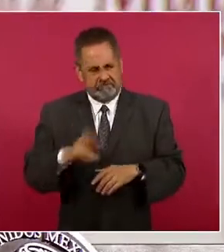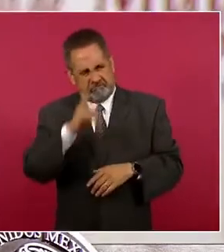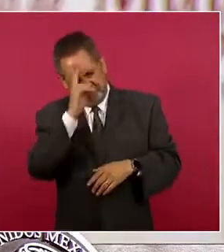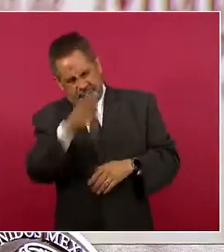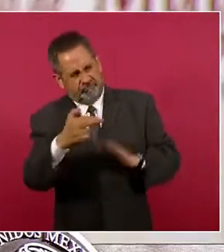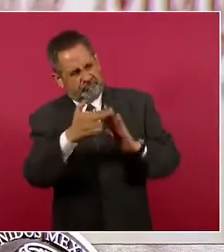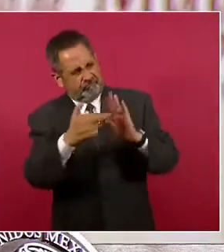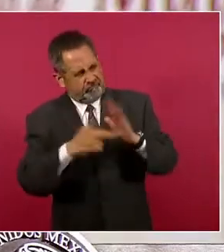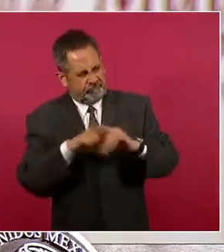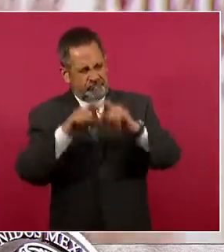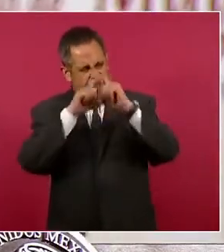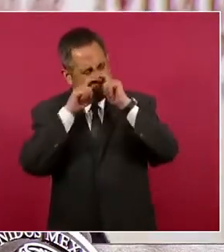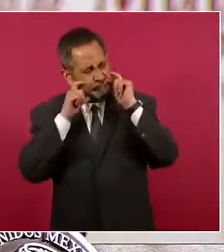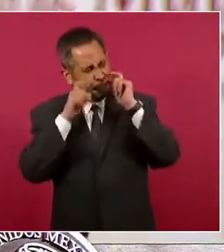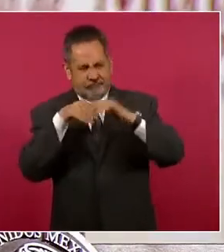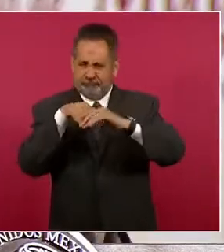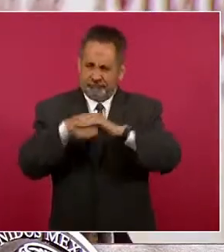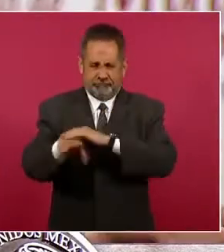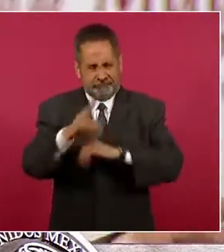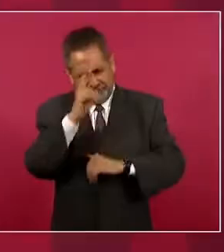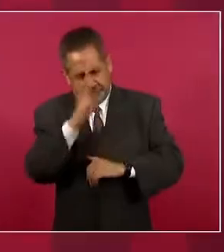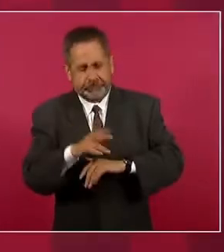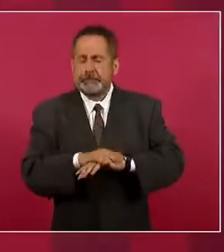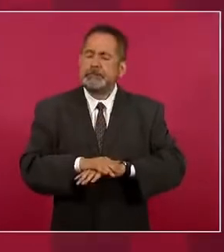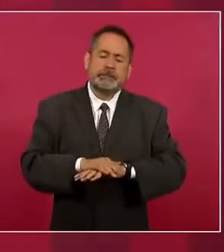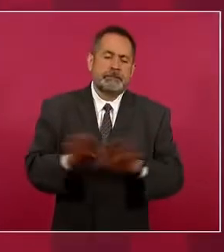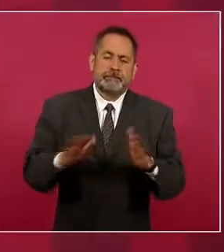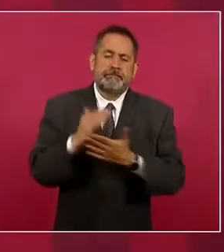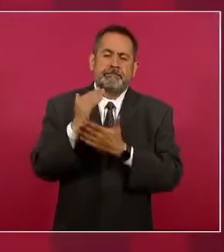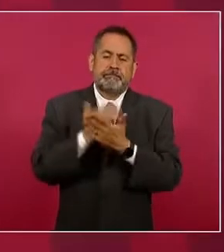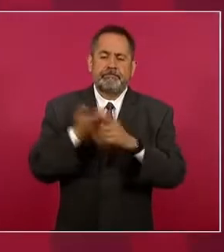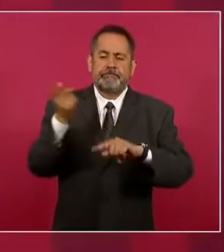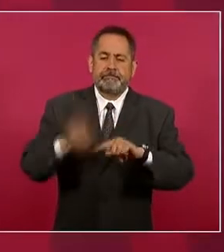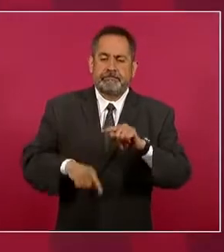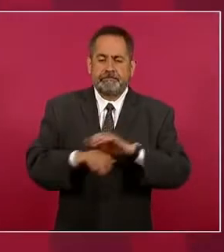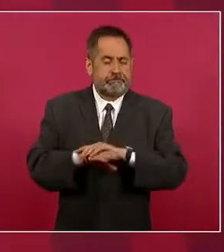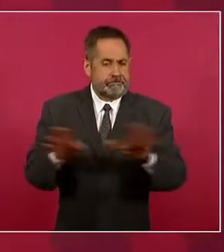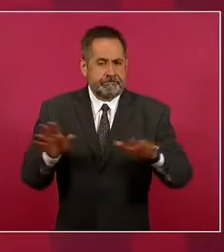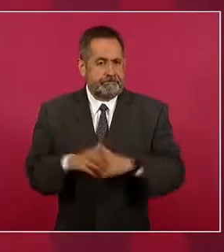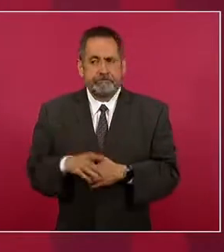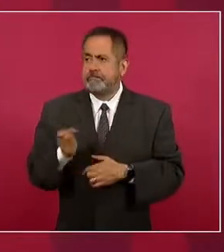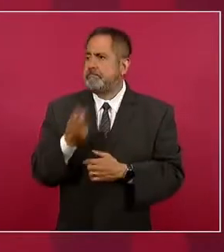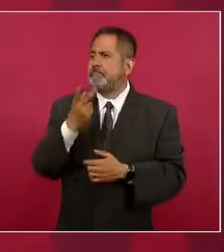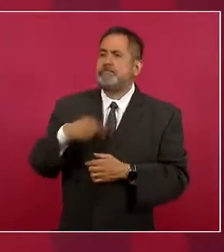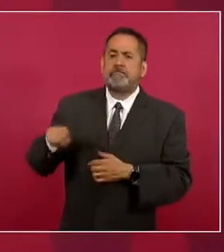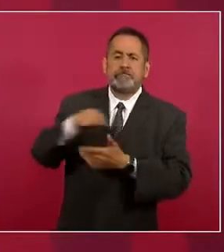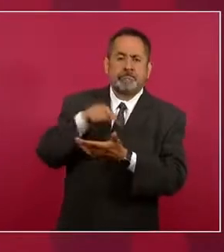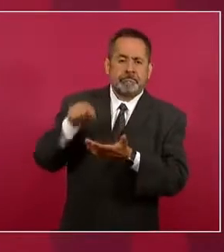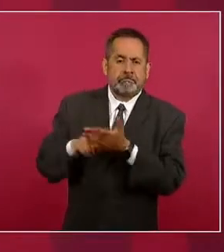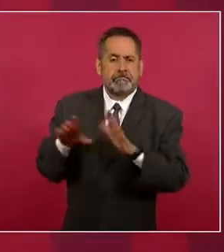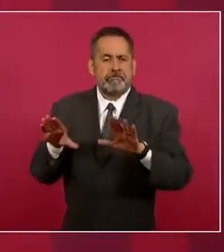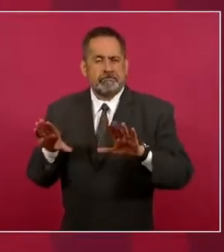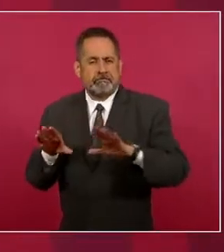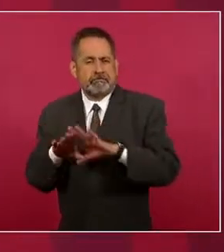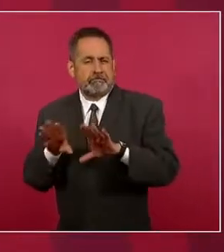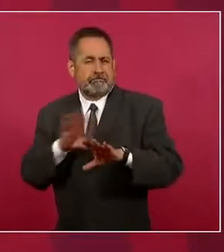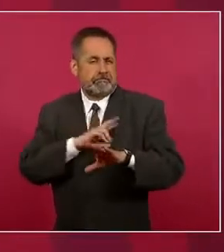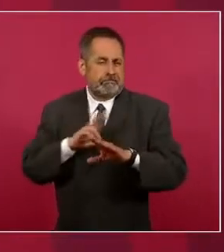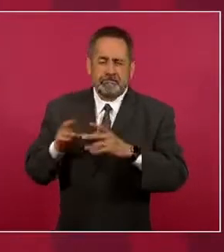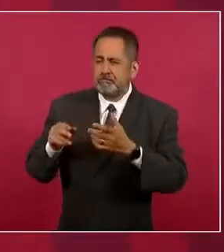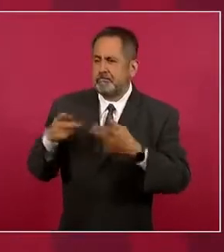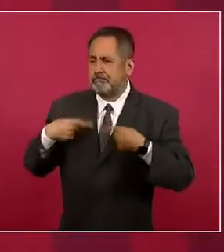restrictivo o obligatorio de uso en los espacios de uso público, privados de uso público o